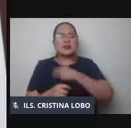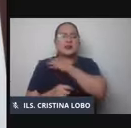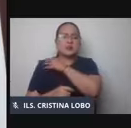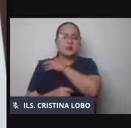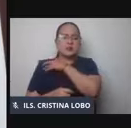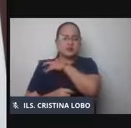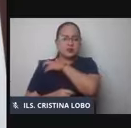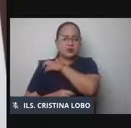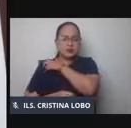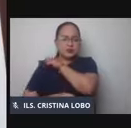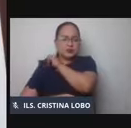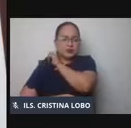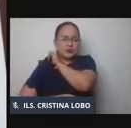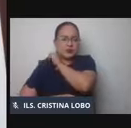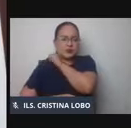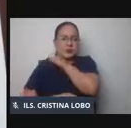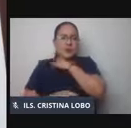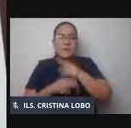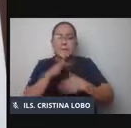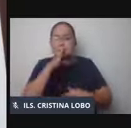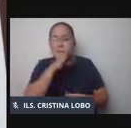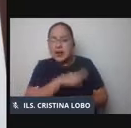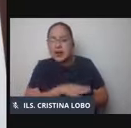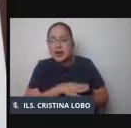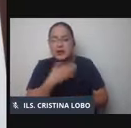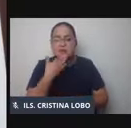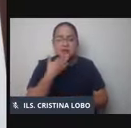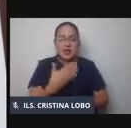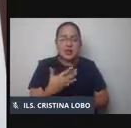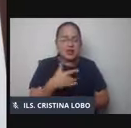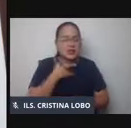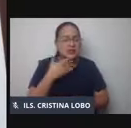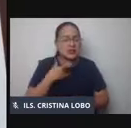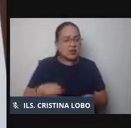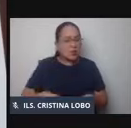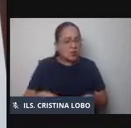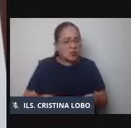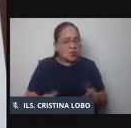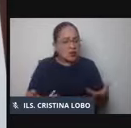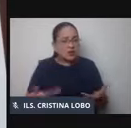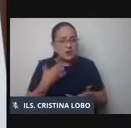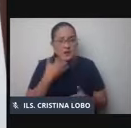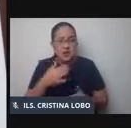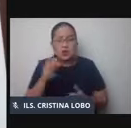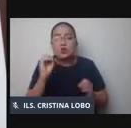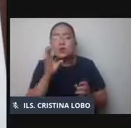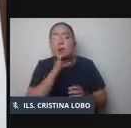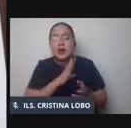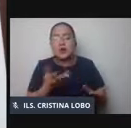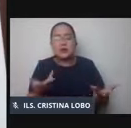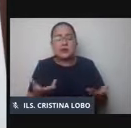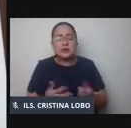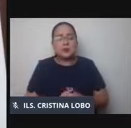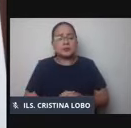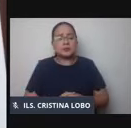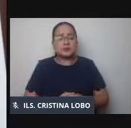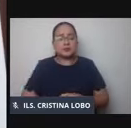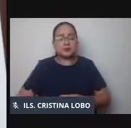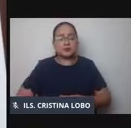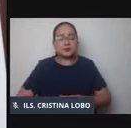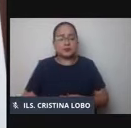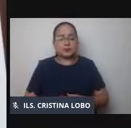¿mala? ¿Es buena? ¿No? La primera pregunta. ¿Sentirse culpable es algo bueno o es algo malo? Y vamos a